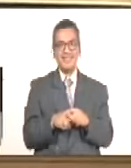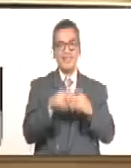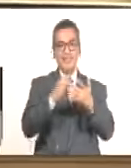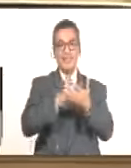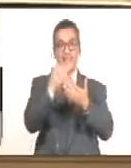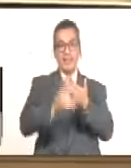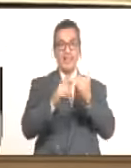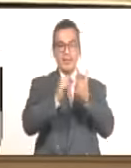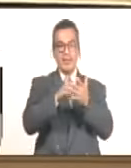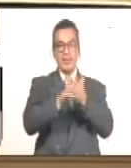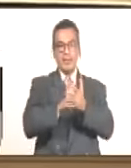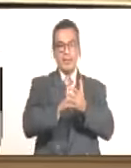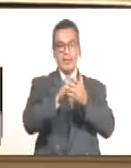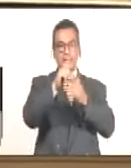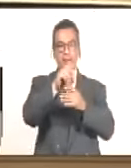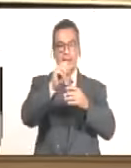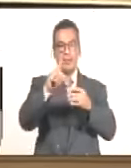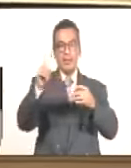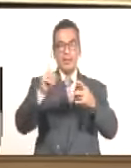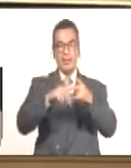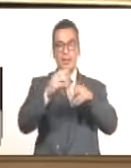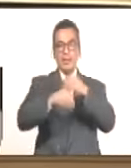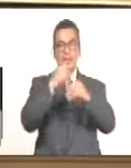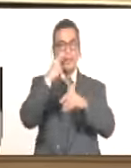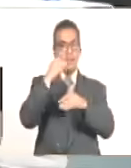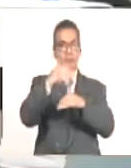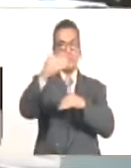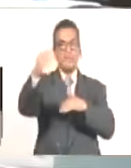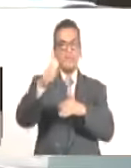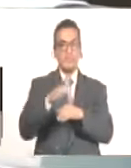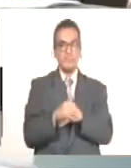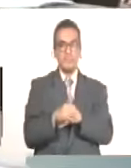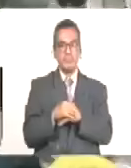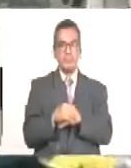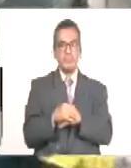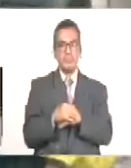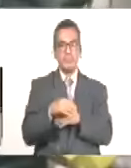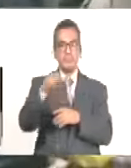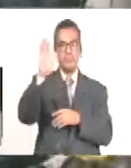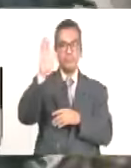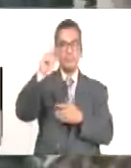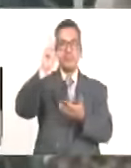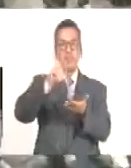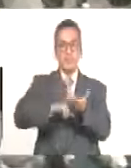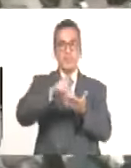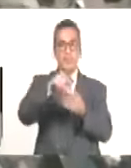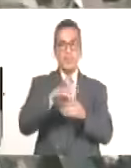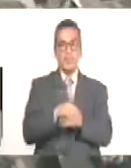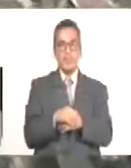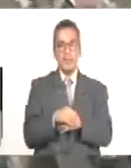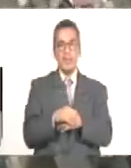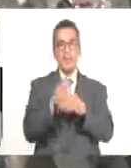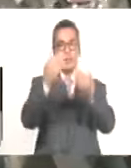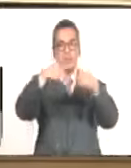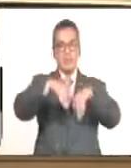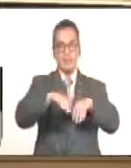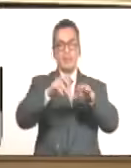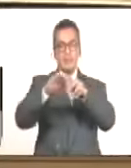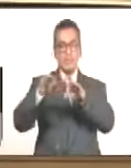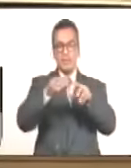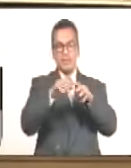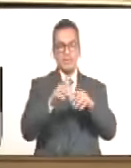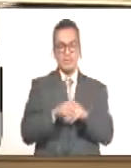planteado en el punto centésimo décimo primero, hacerlo con la señal de costumbre. Queda aprobado. Siguiente, ciudadana